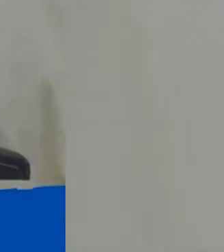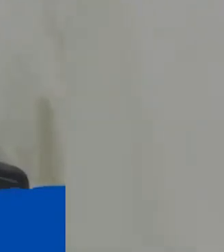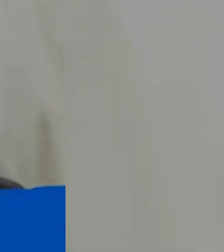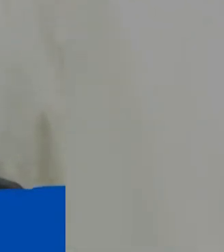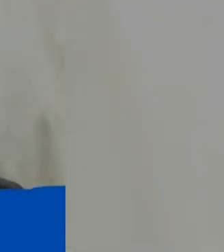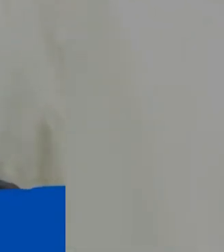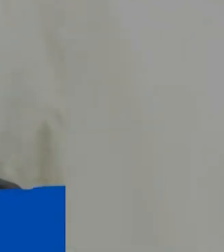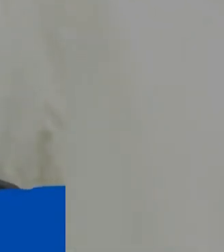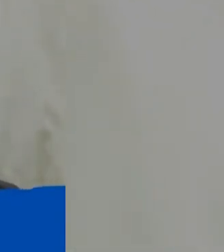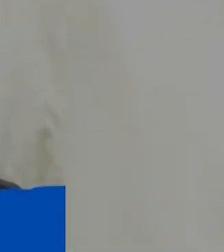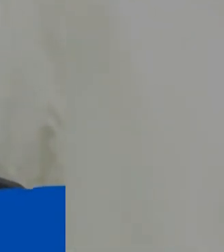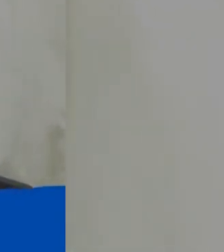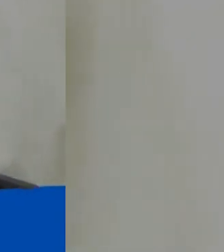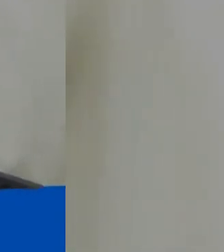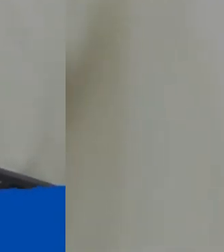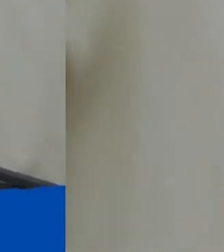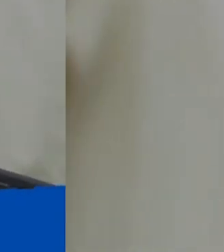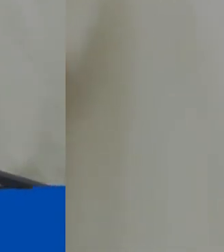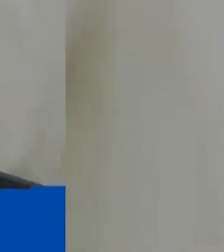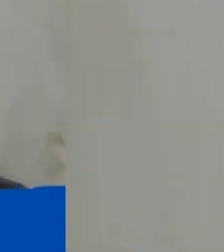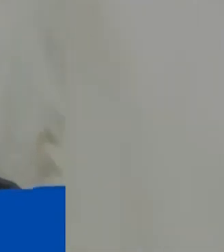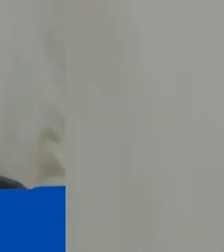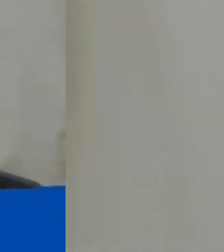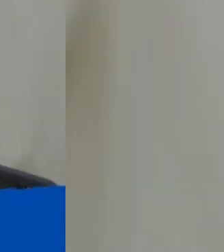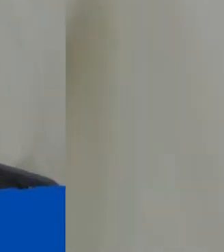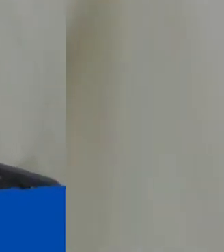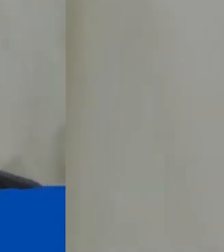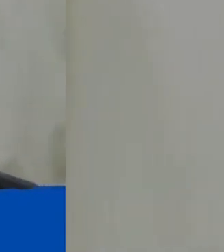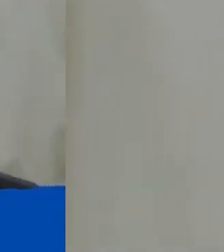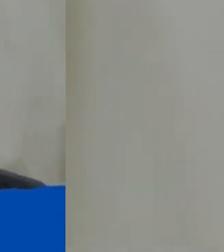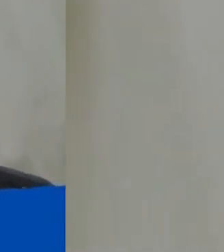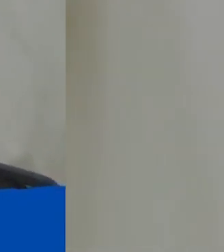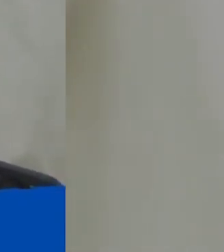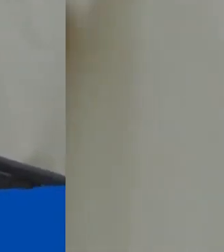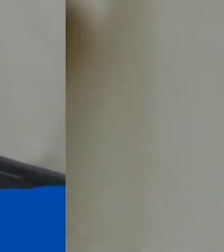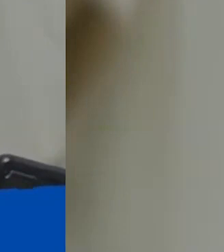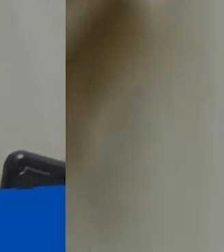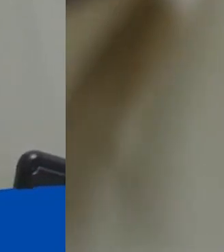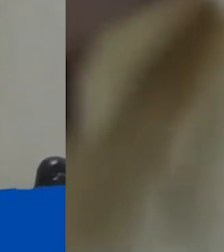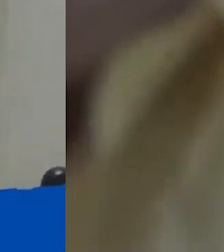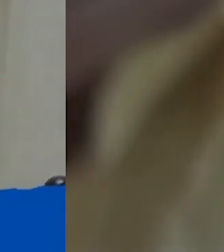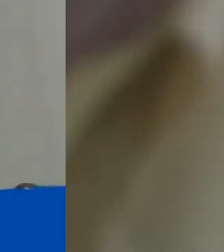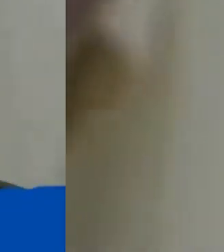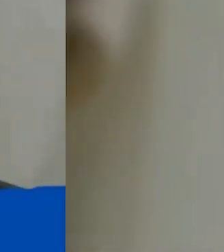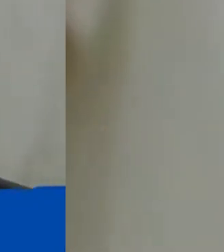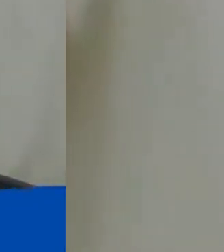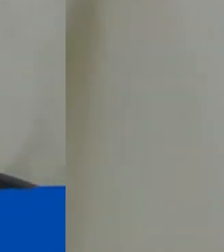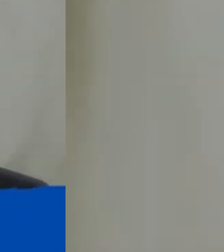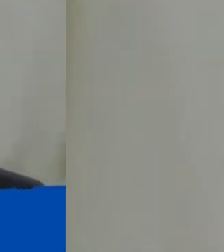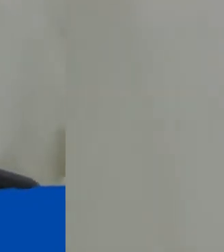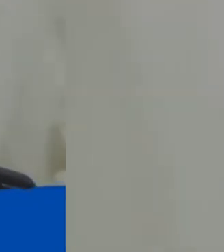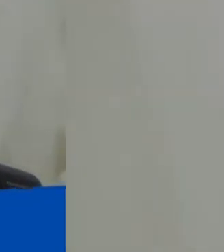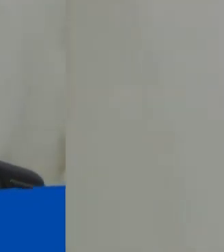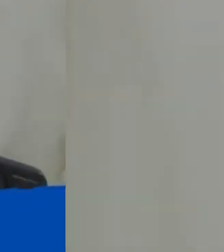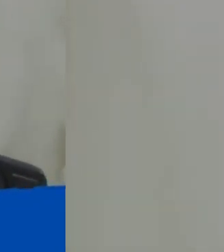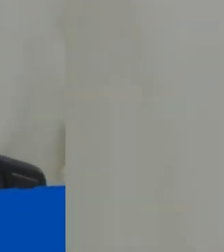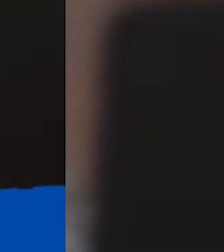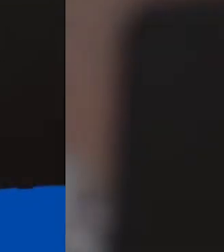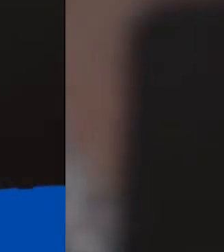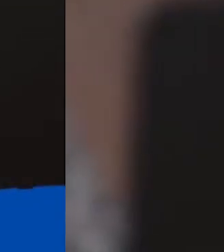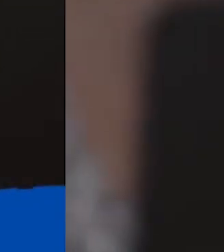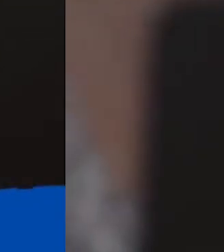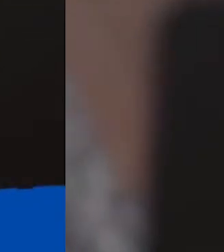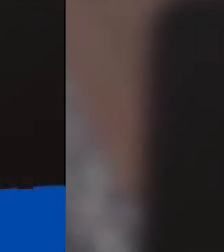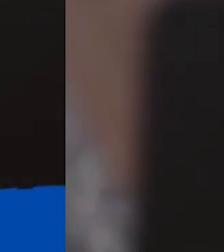Propósito de ampliar la capacidad de respuesta a las inquietudes de la población sobre el COVID-19, ha creado el